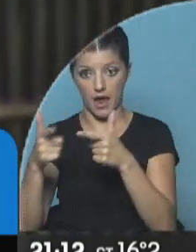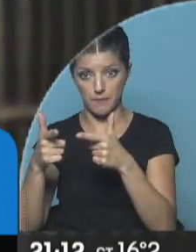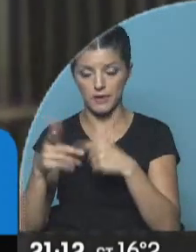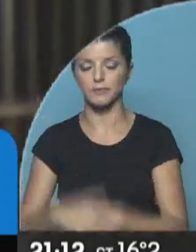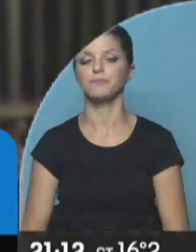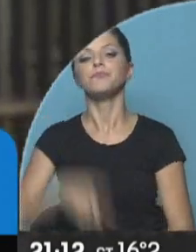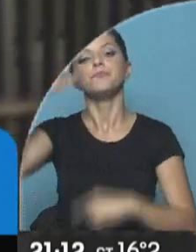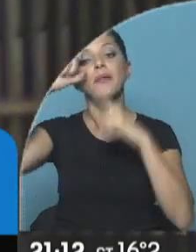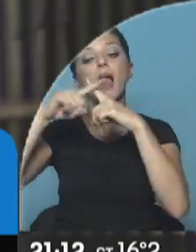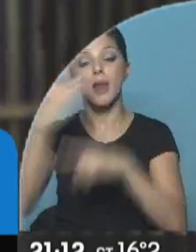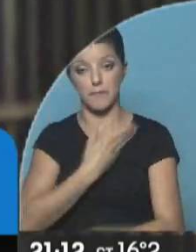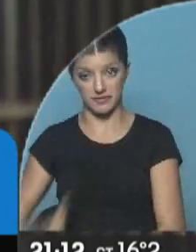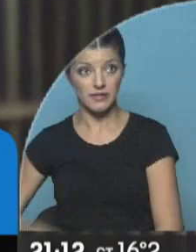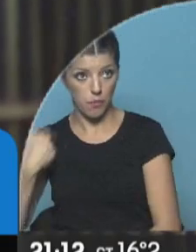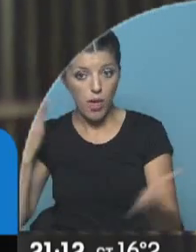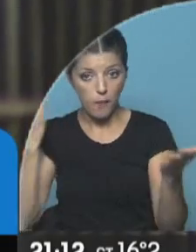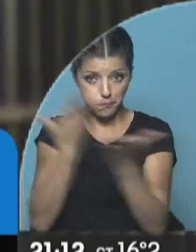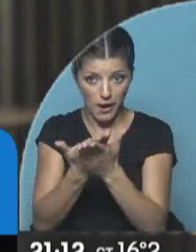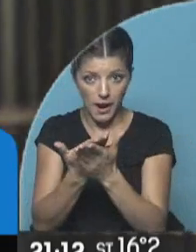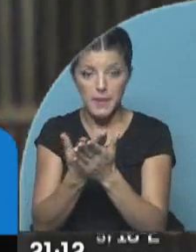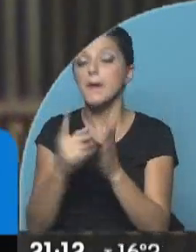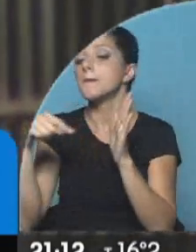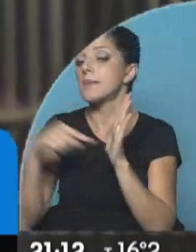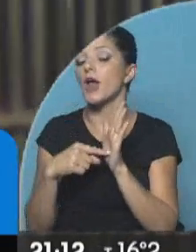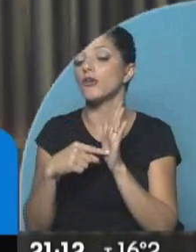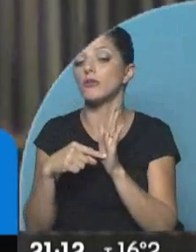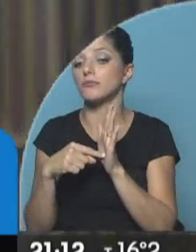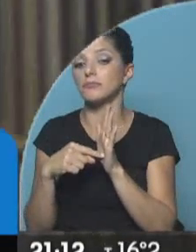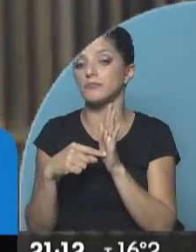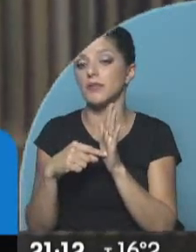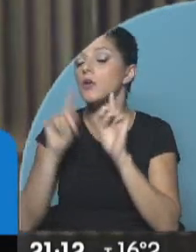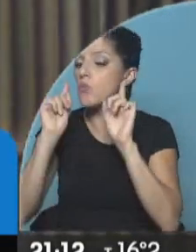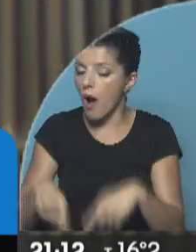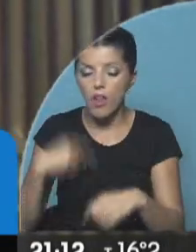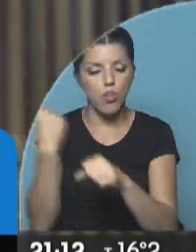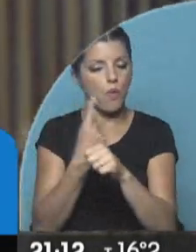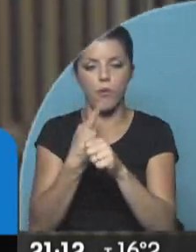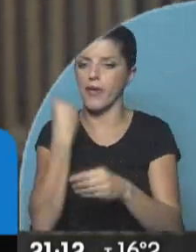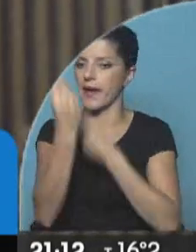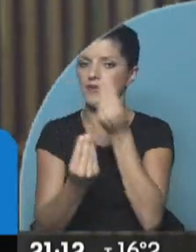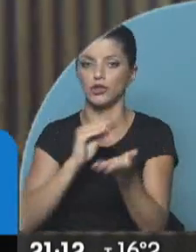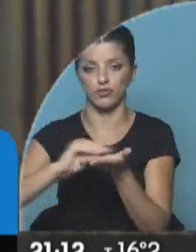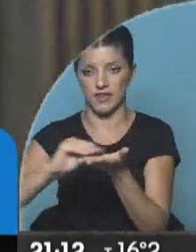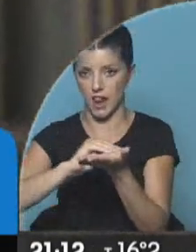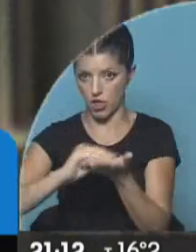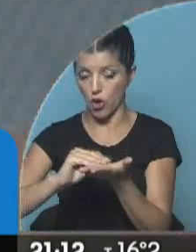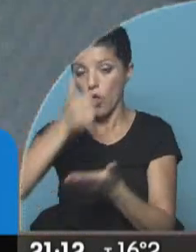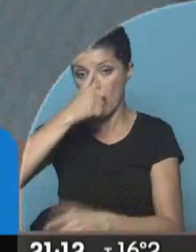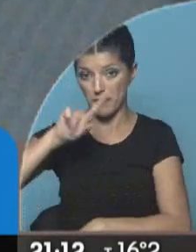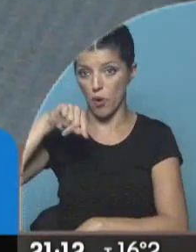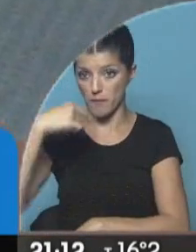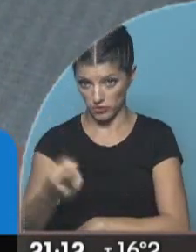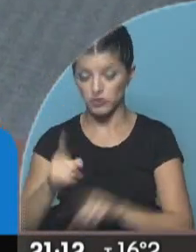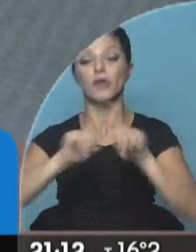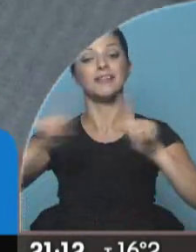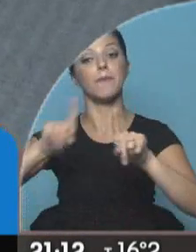apelar, pero no tendrá efecto suspensivo, por lo que no puede ser candidato en las PASO de este domingo ni en las